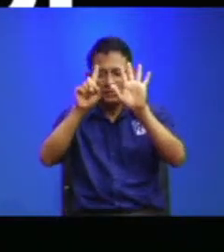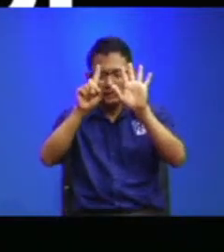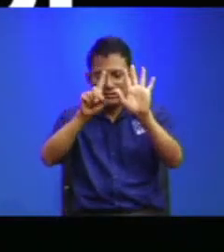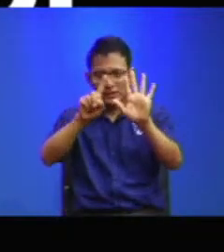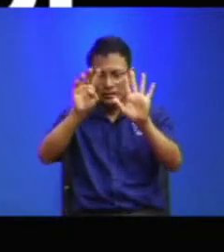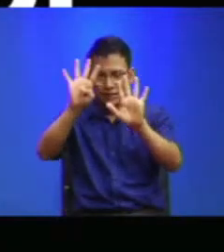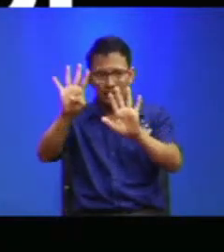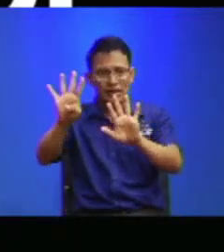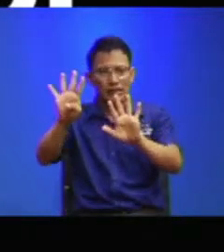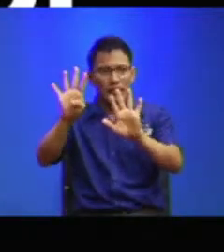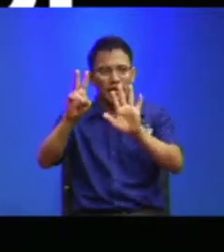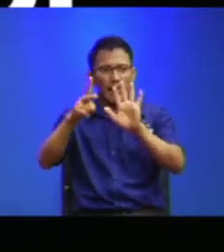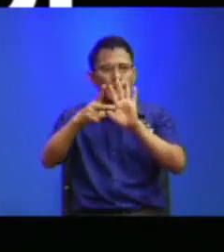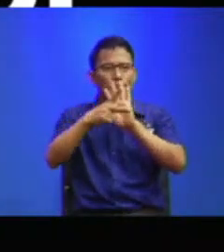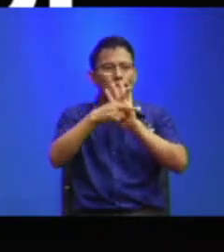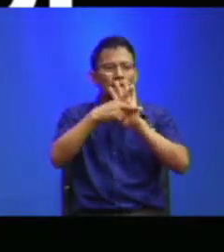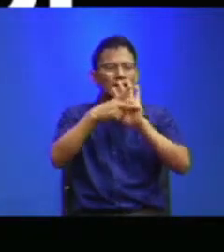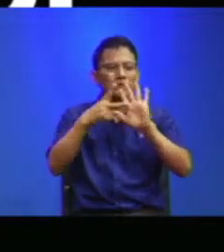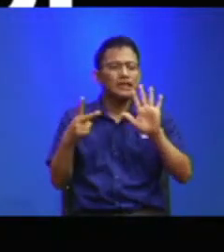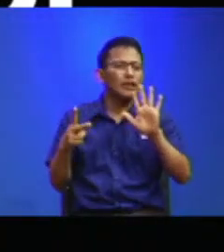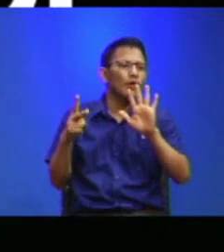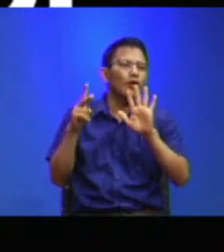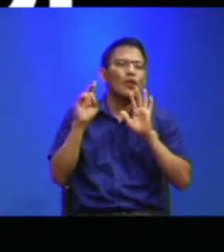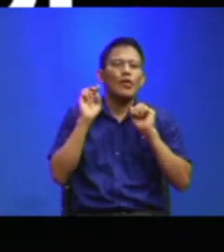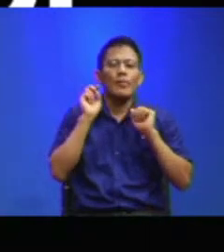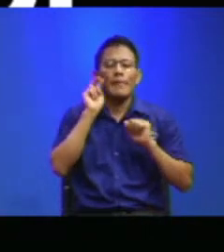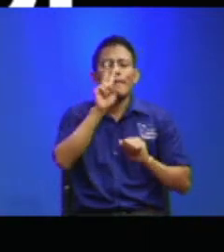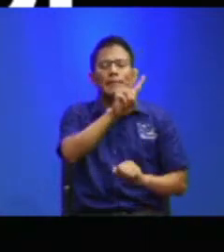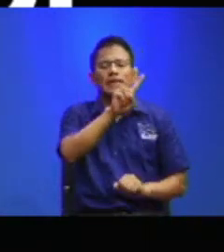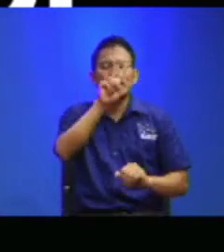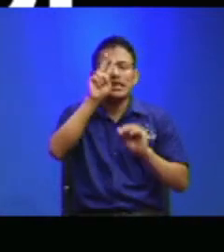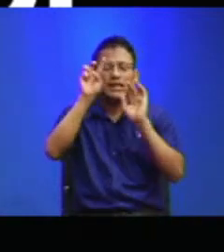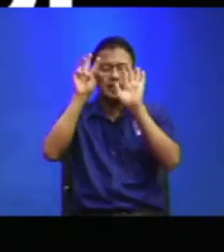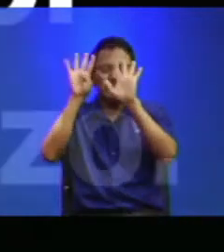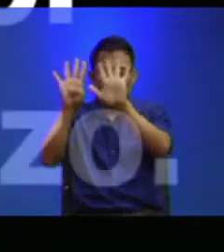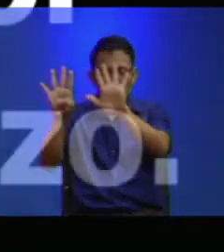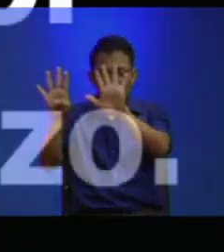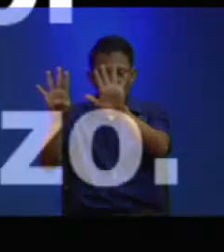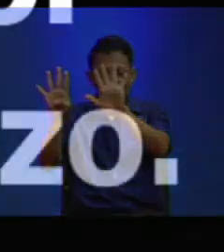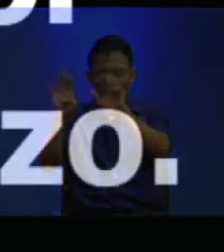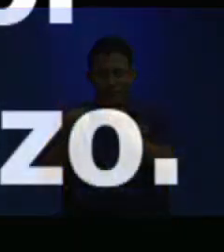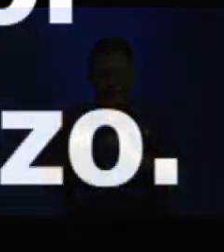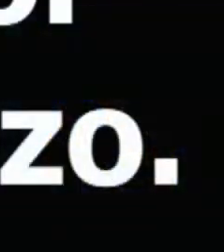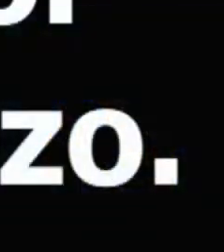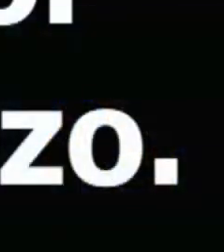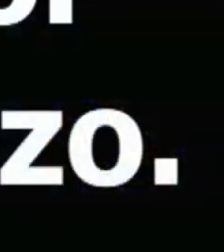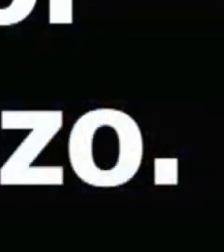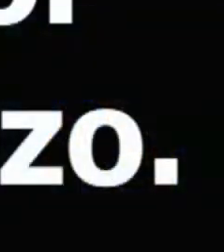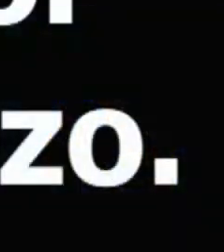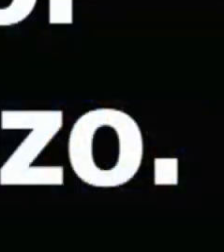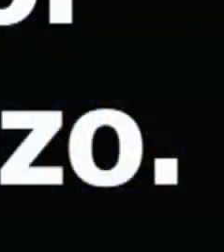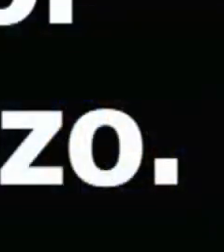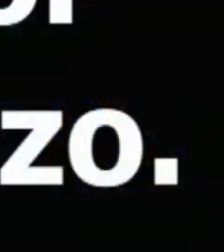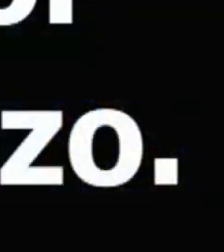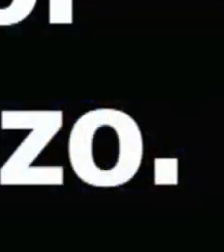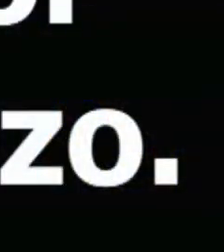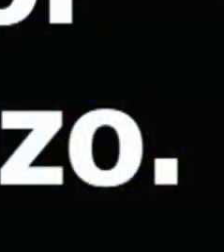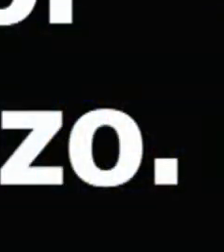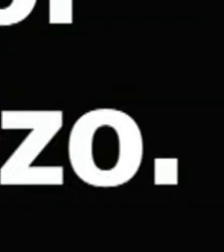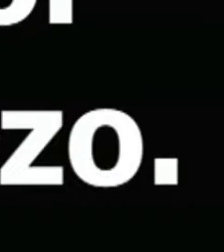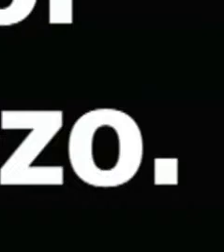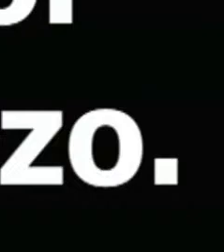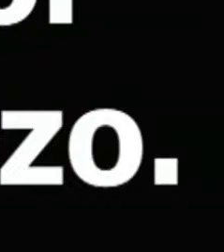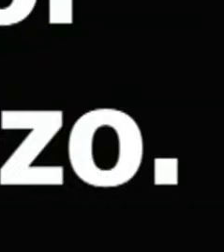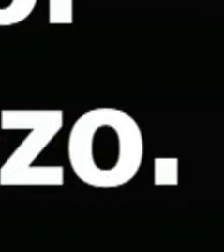Sea su mesa delante de ellos por trampa y su recompensa por piedra